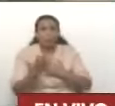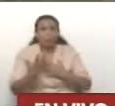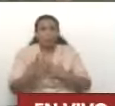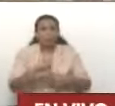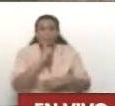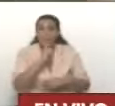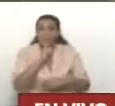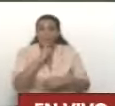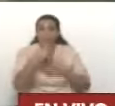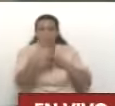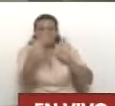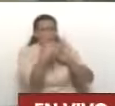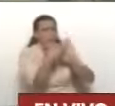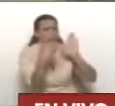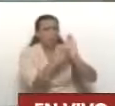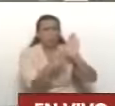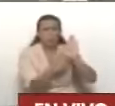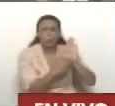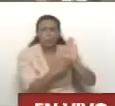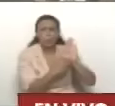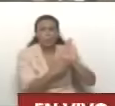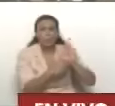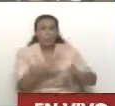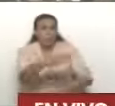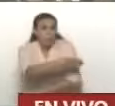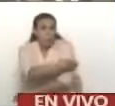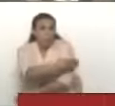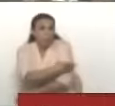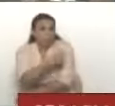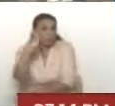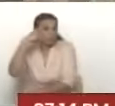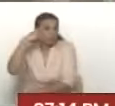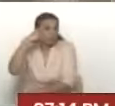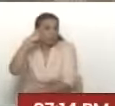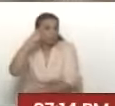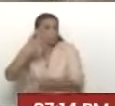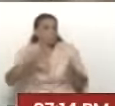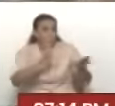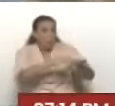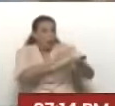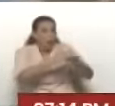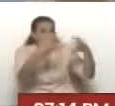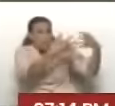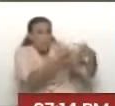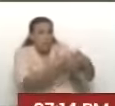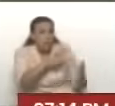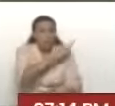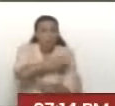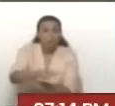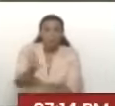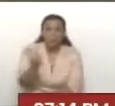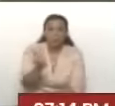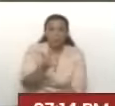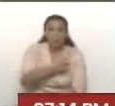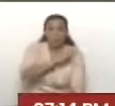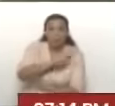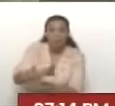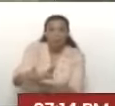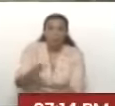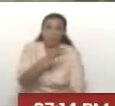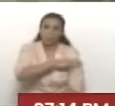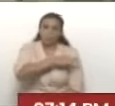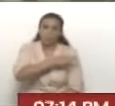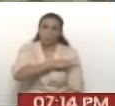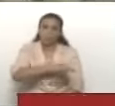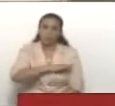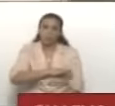misiles, que pidieron los apellidos al imperio contra la economía, contra la sociedad. Pero nosotros